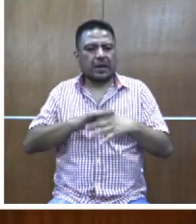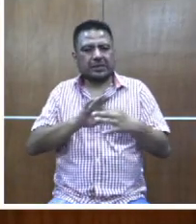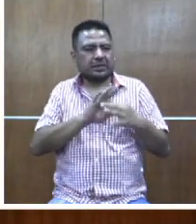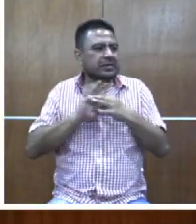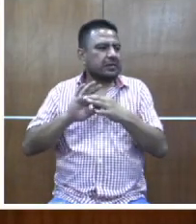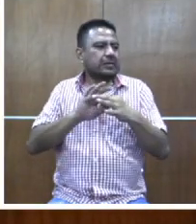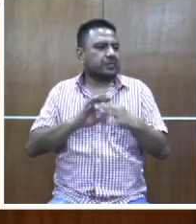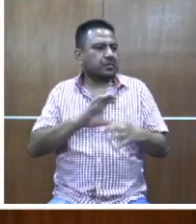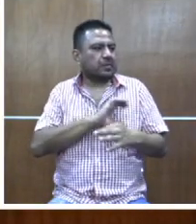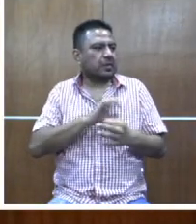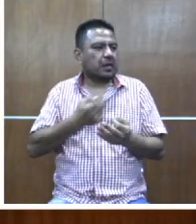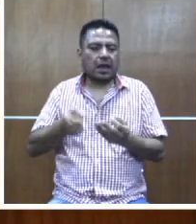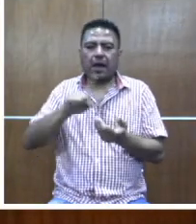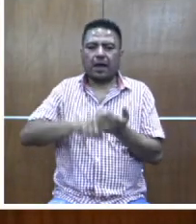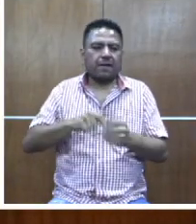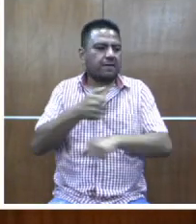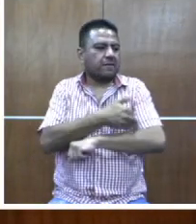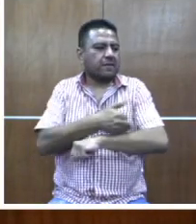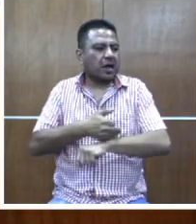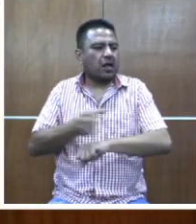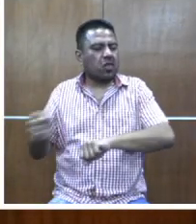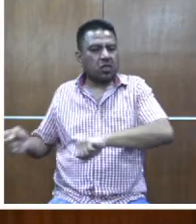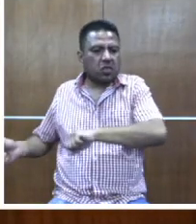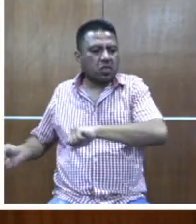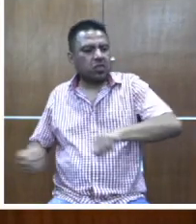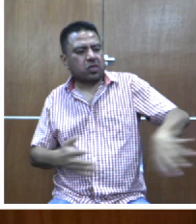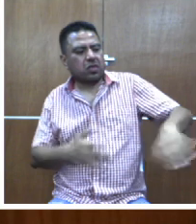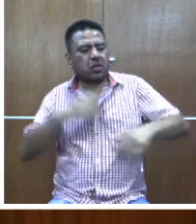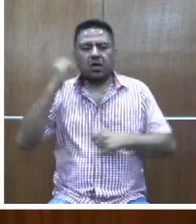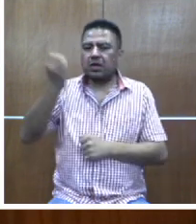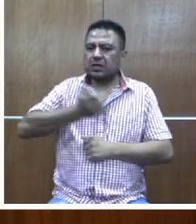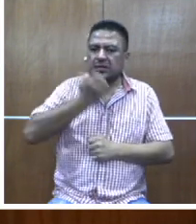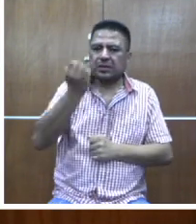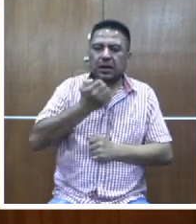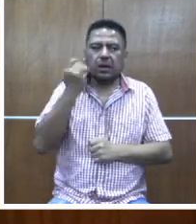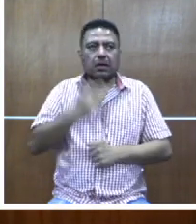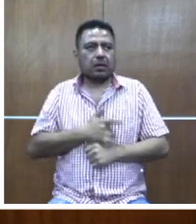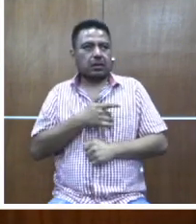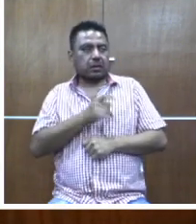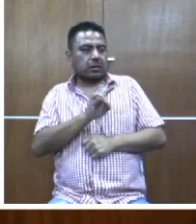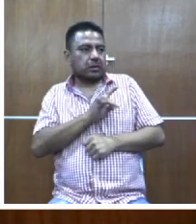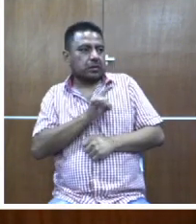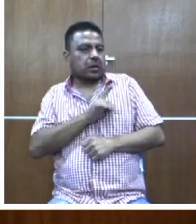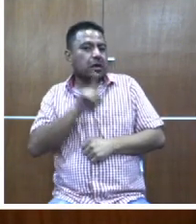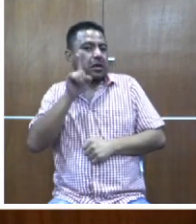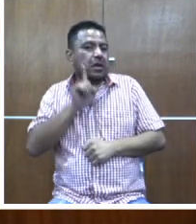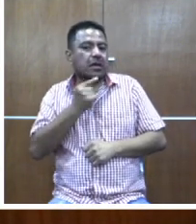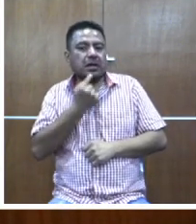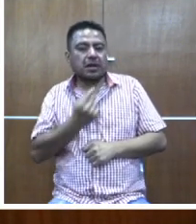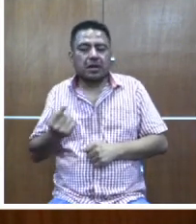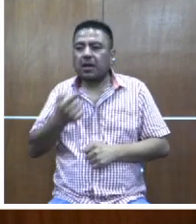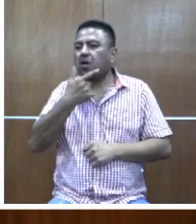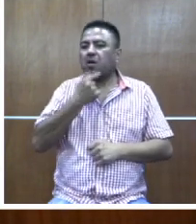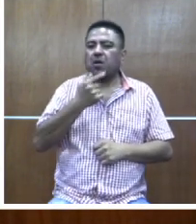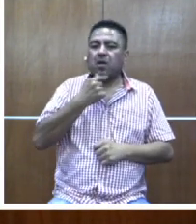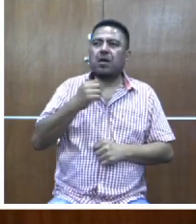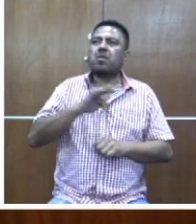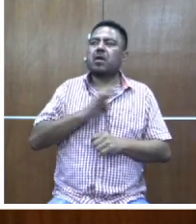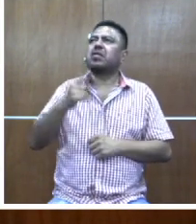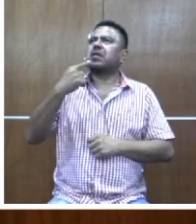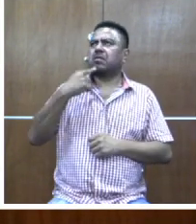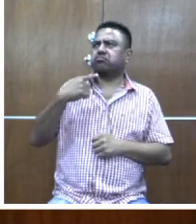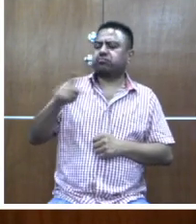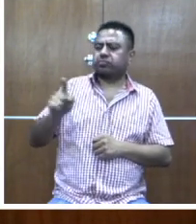afectivos dentro de las familias. El abandono escolar, el miedo de las niñas y los niños a